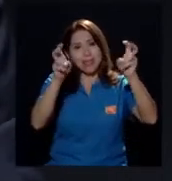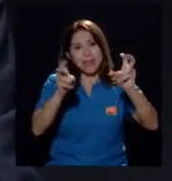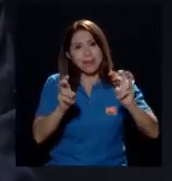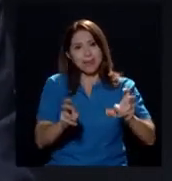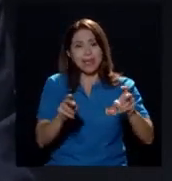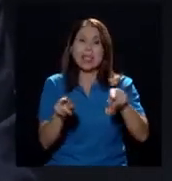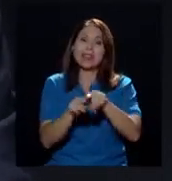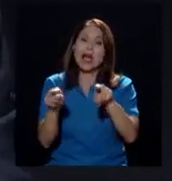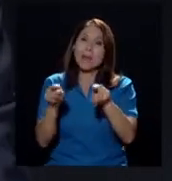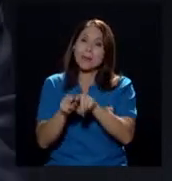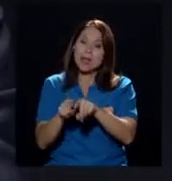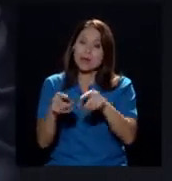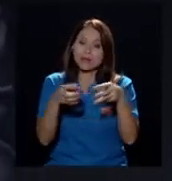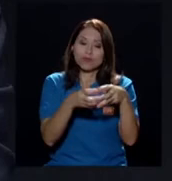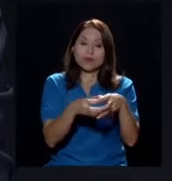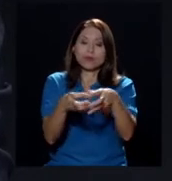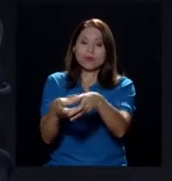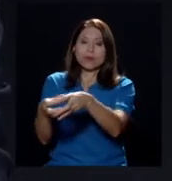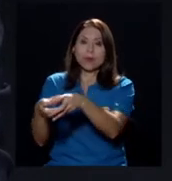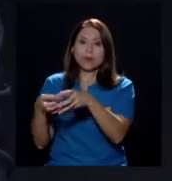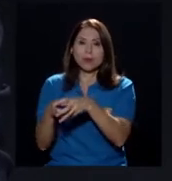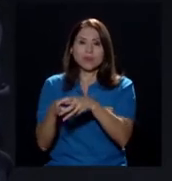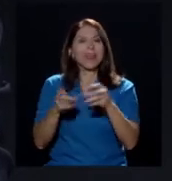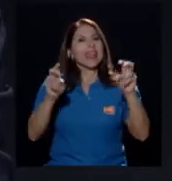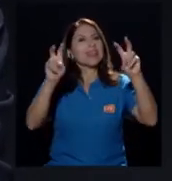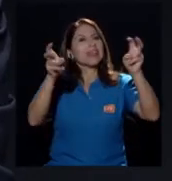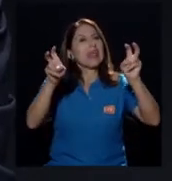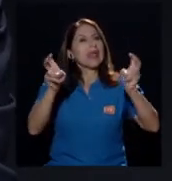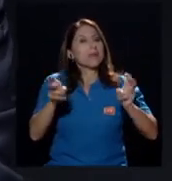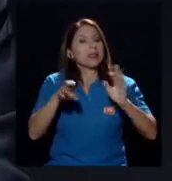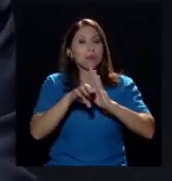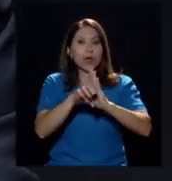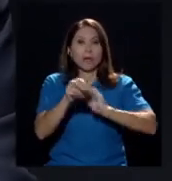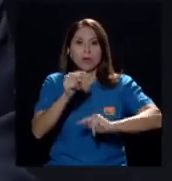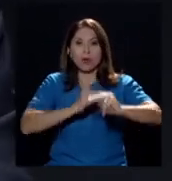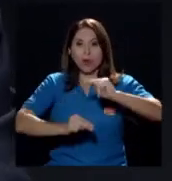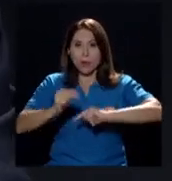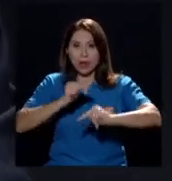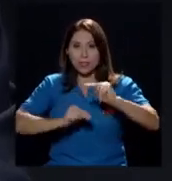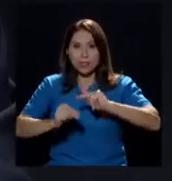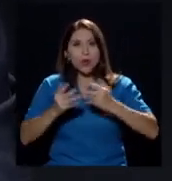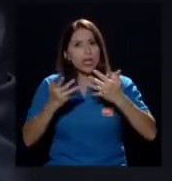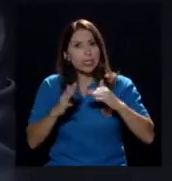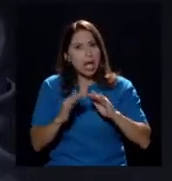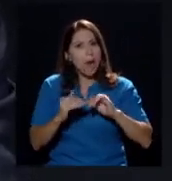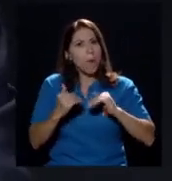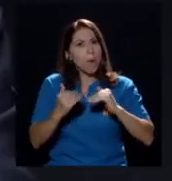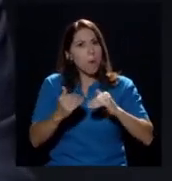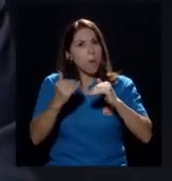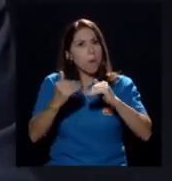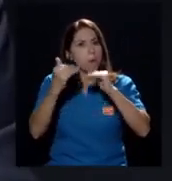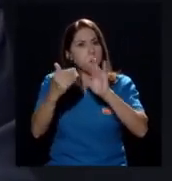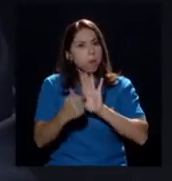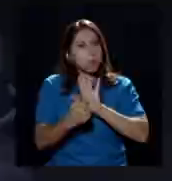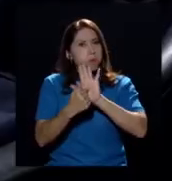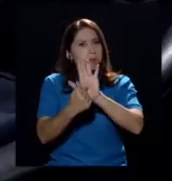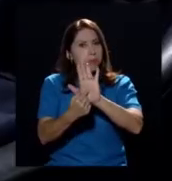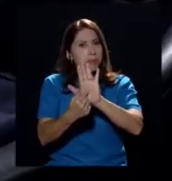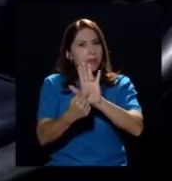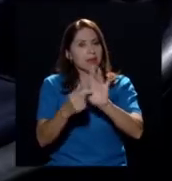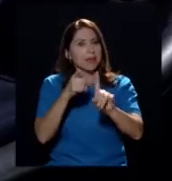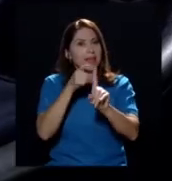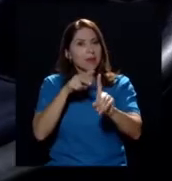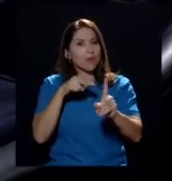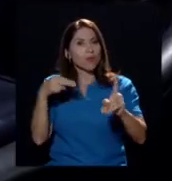grande en cuanto a temas por ejemplo el comercio que ha ido ganando protagonismo desde el punto de vista de las interacciones de costa